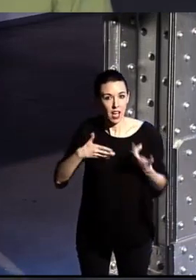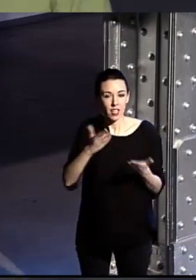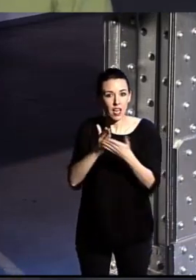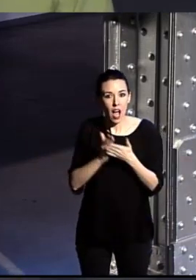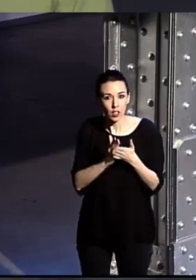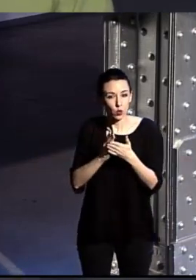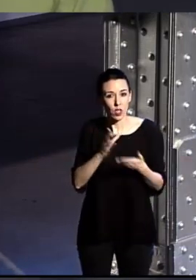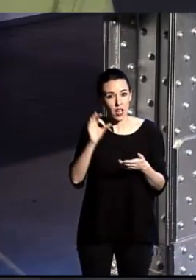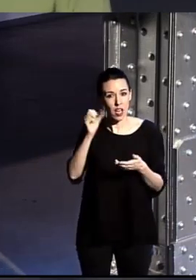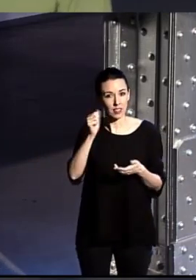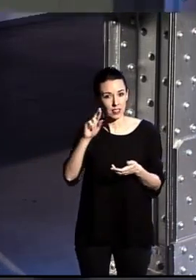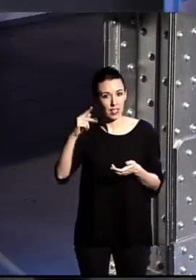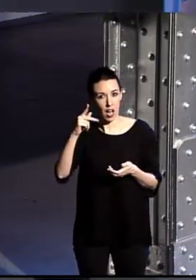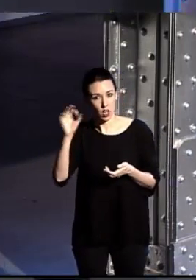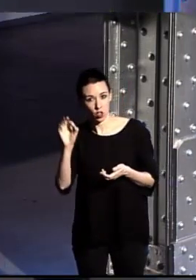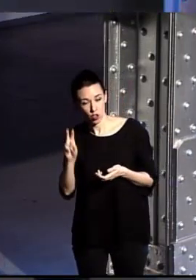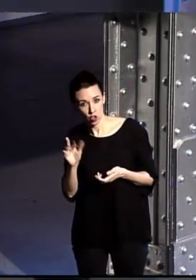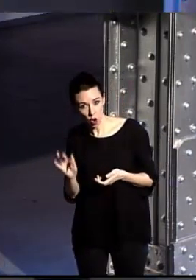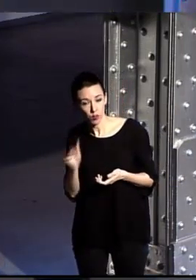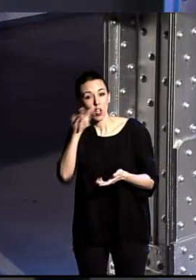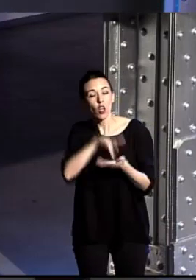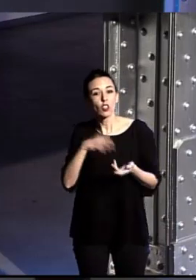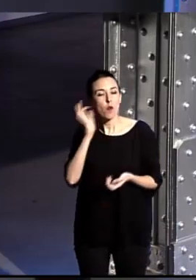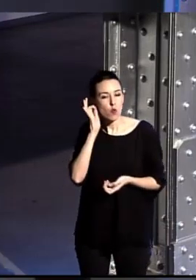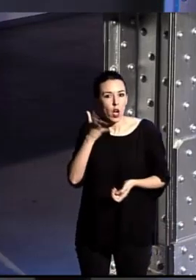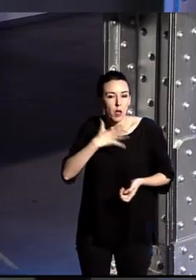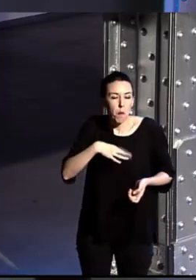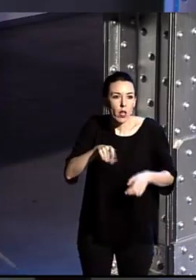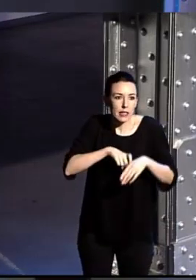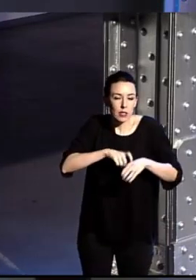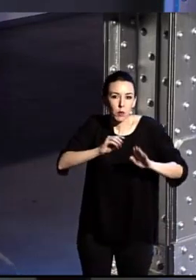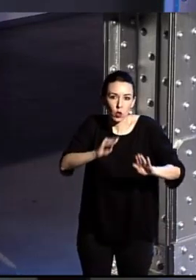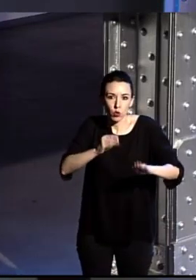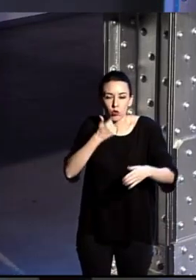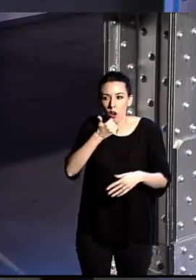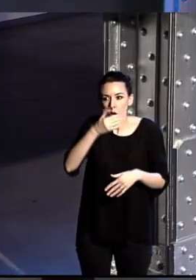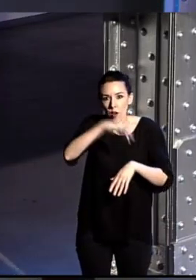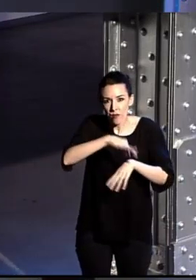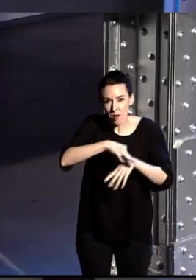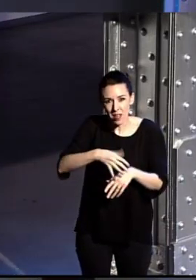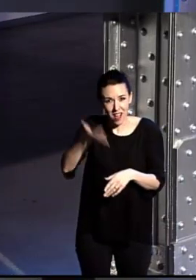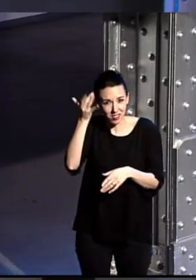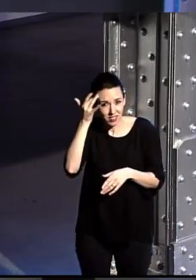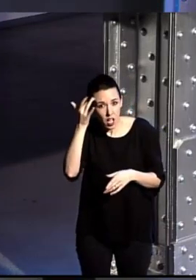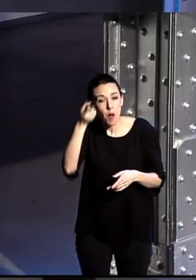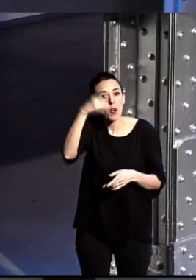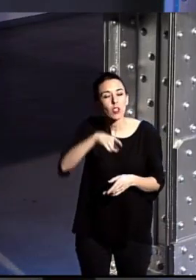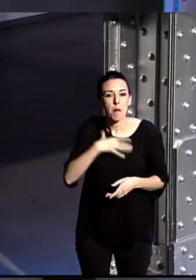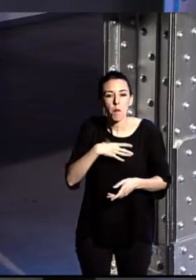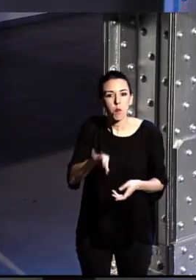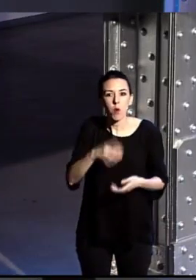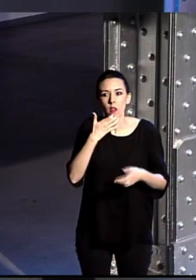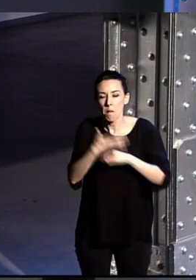por Charcot. O sea, es mujeres que podían ser efectivamente mujeres que tuviesen algún tipo de enfermedad psíquica, pero que también podían